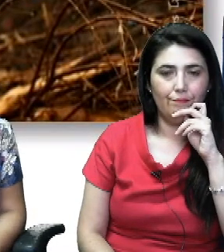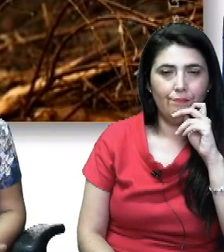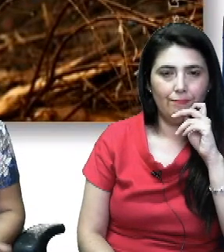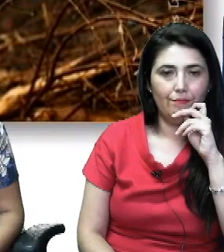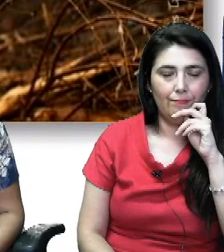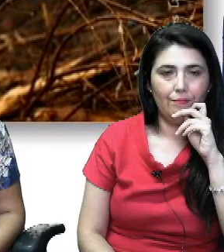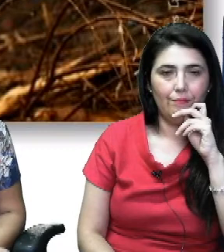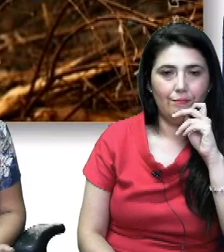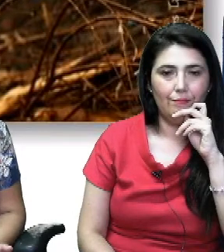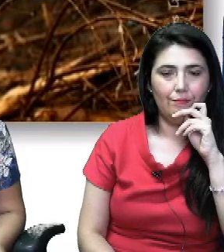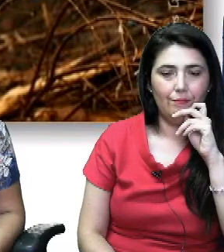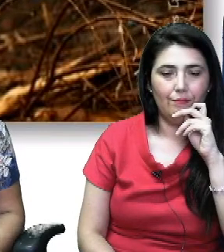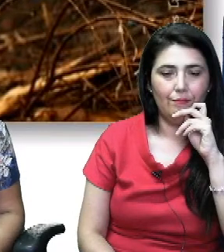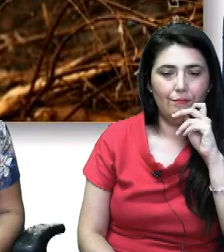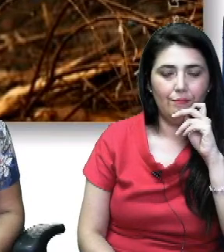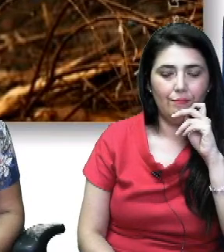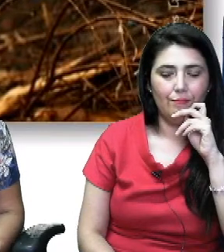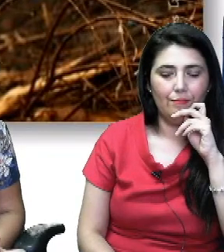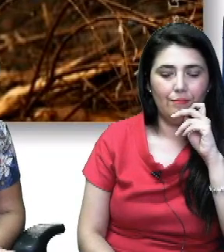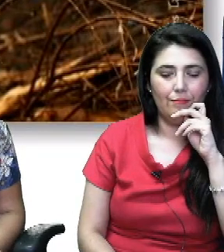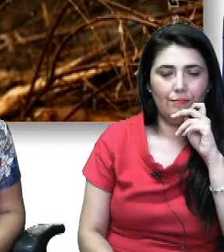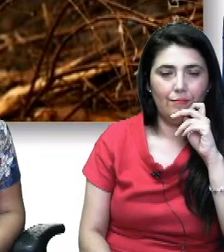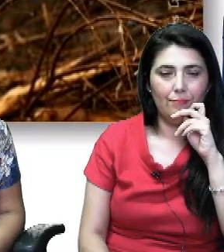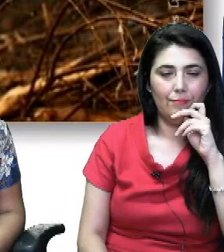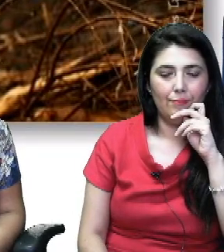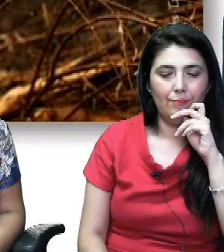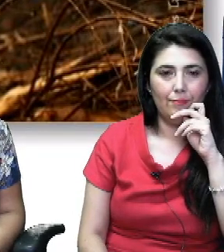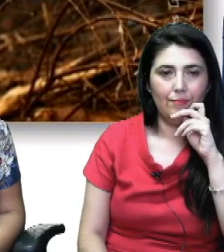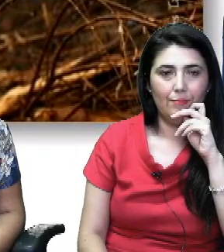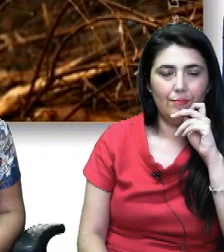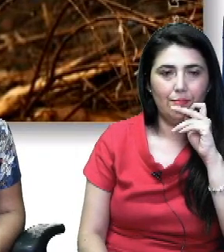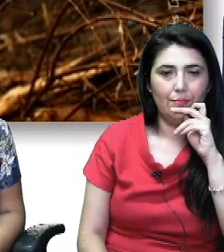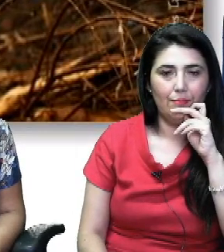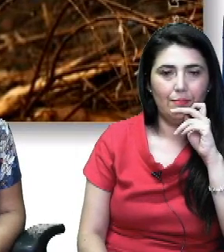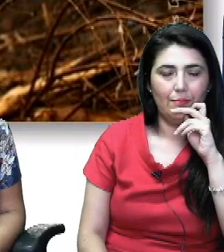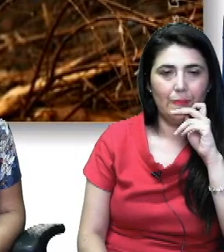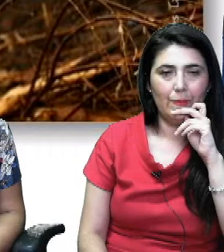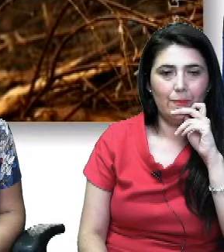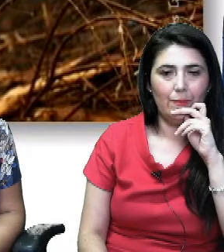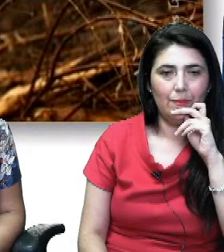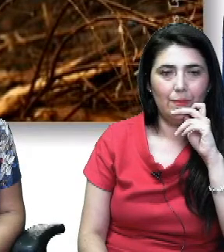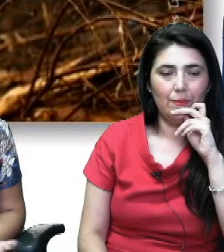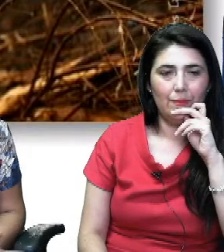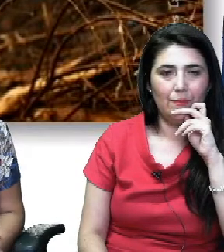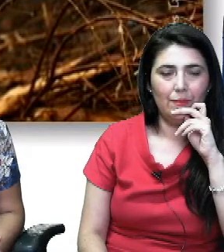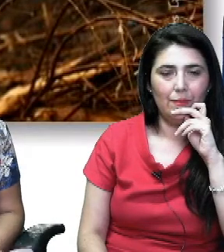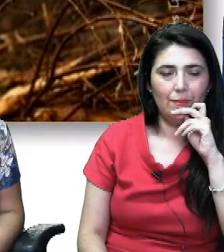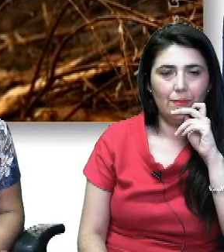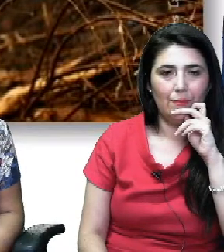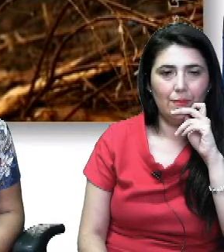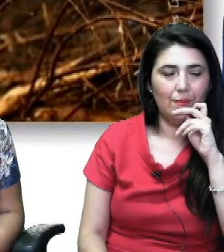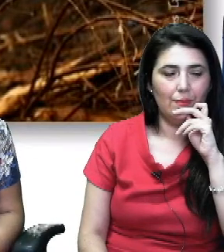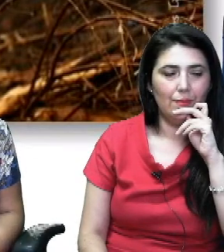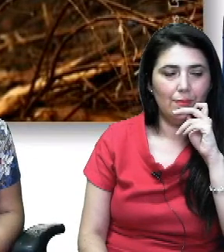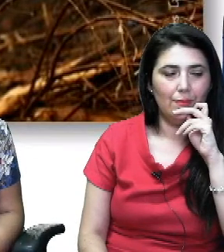Ahora, también, y así también lo hemos visto en nuestro país, aparecen también ante el desafío que